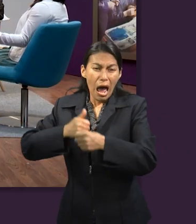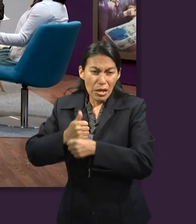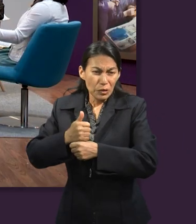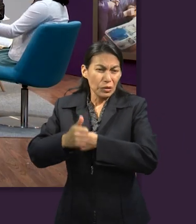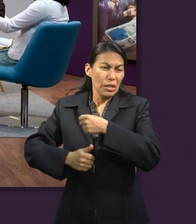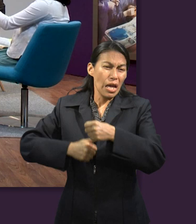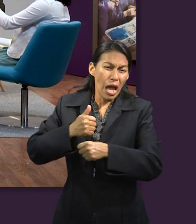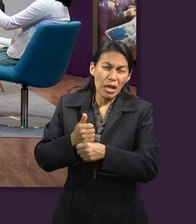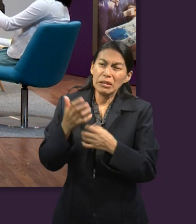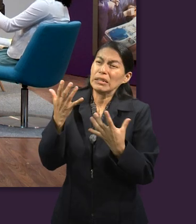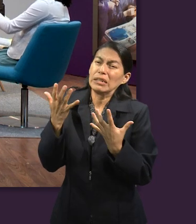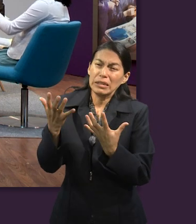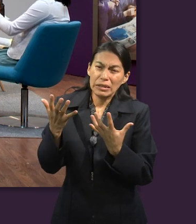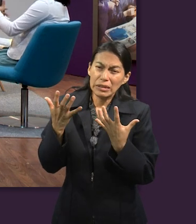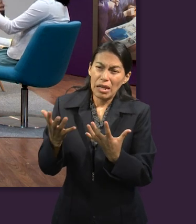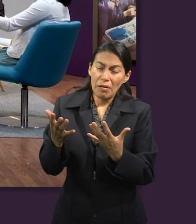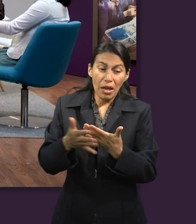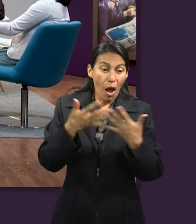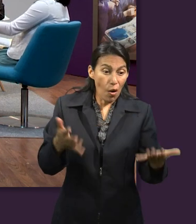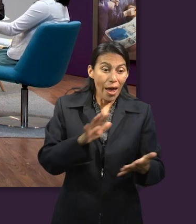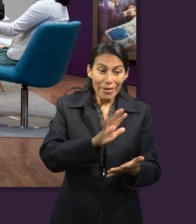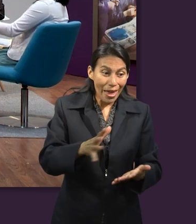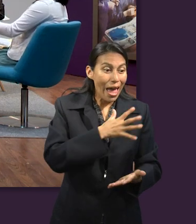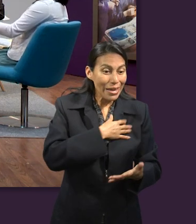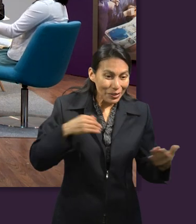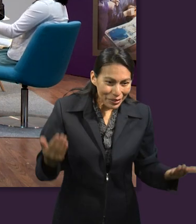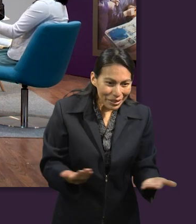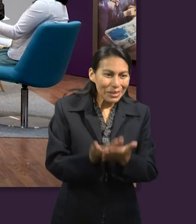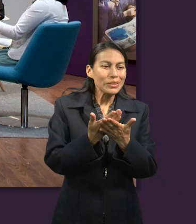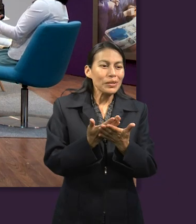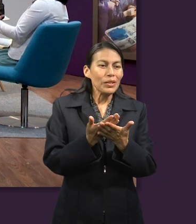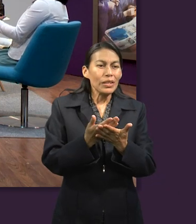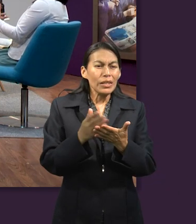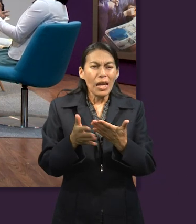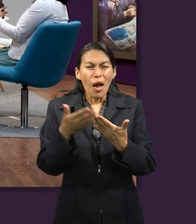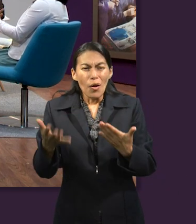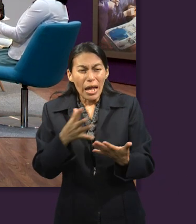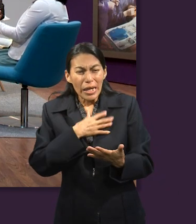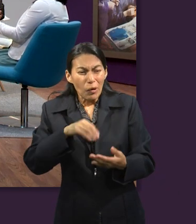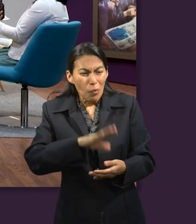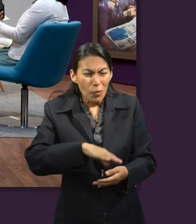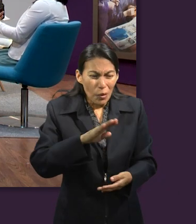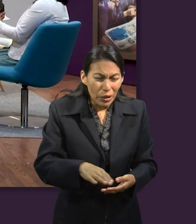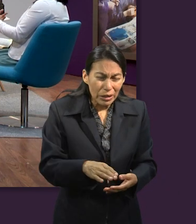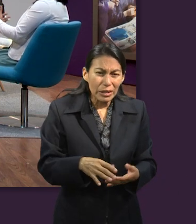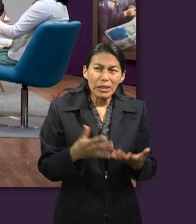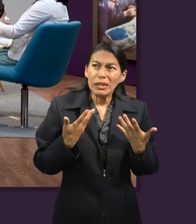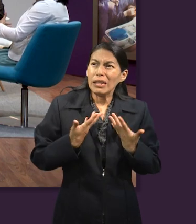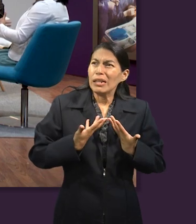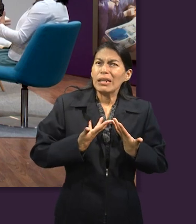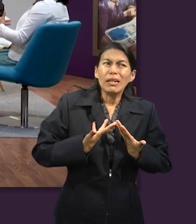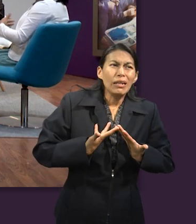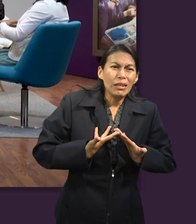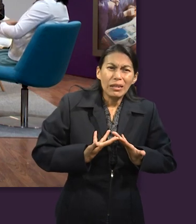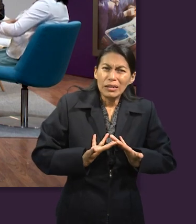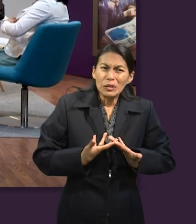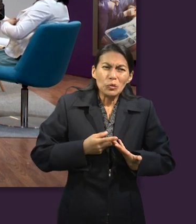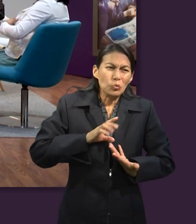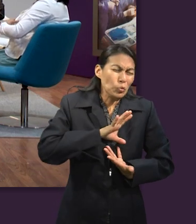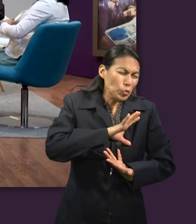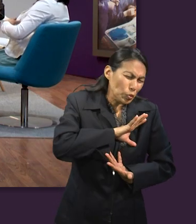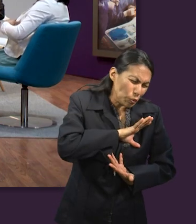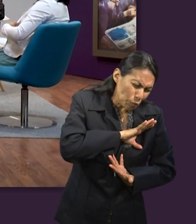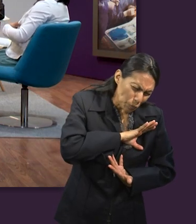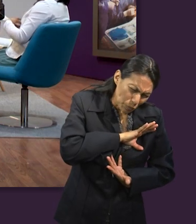tales por años deseo y que por fin tenía y que de alguna manera tenía que perder yo considero que sin